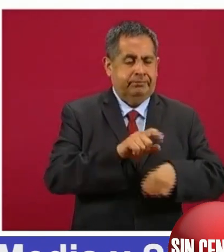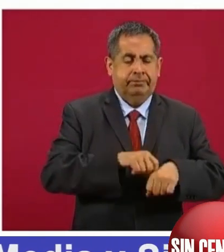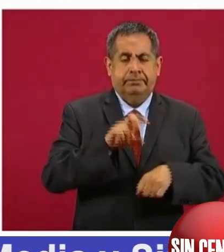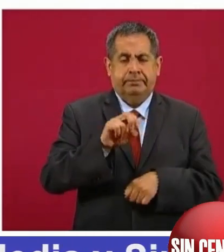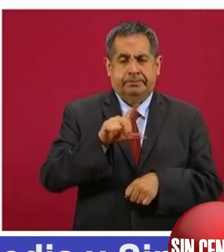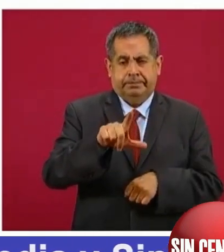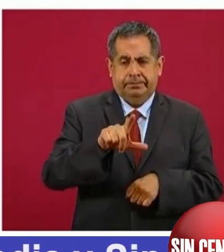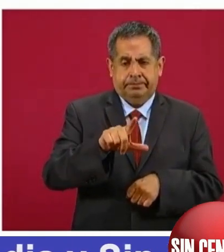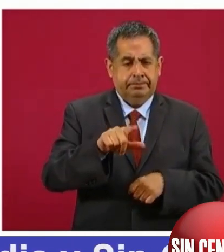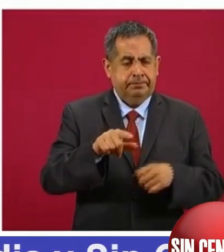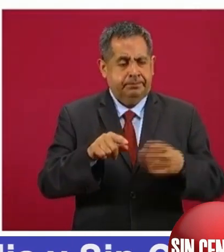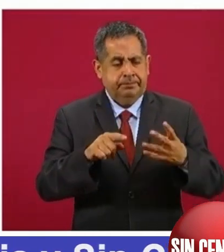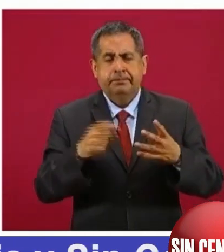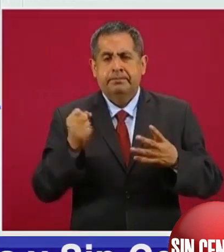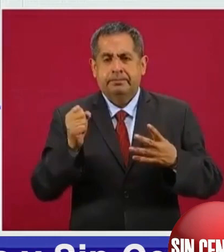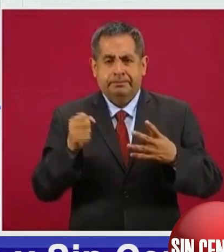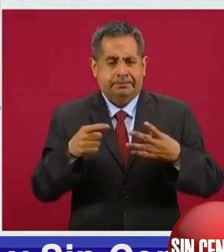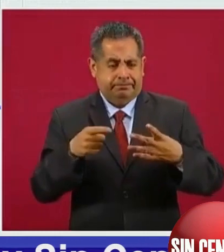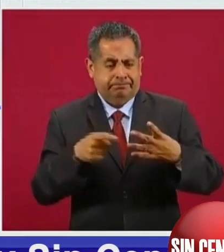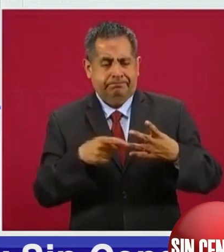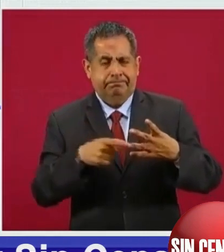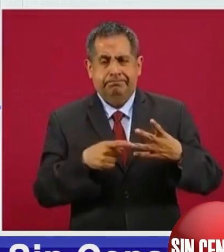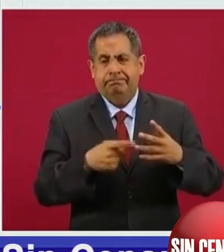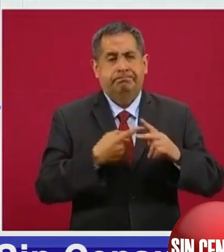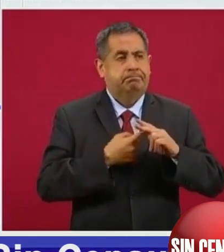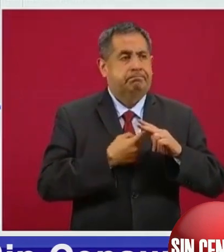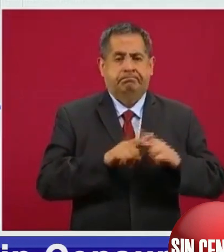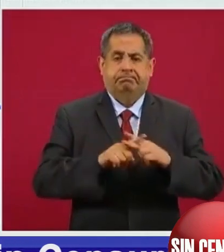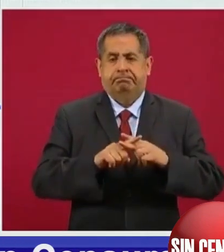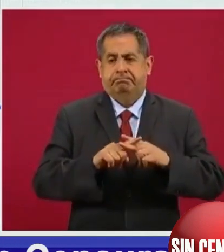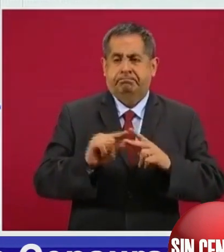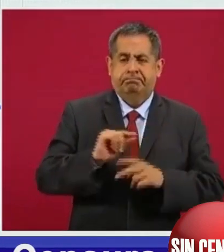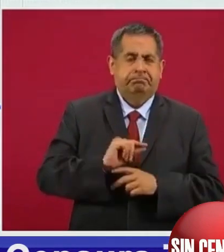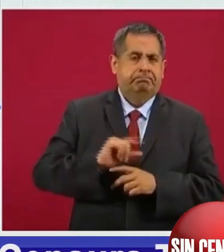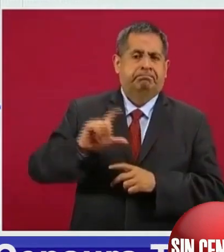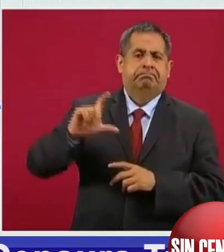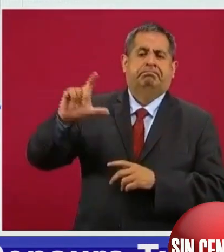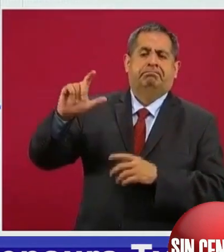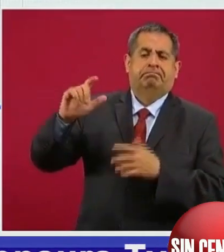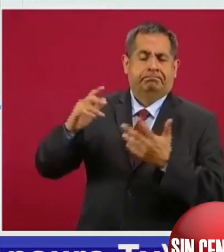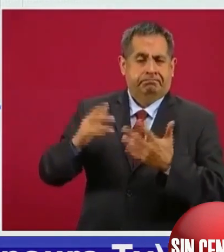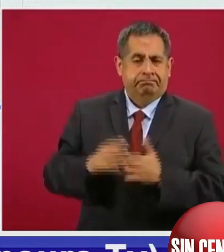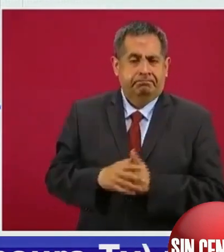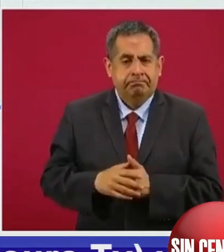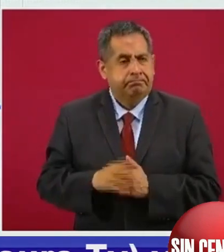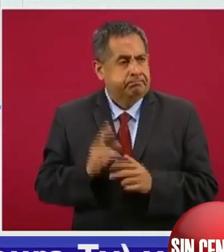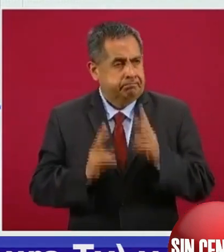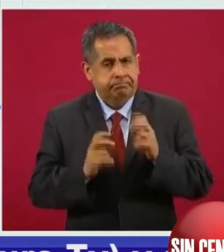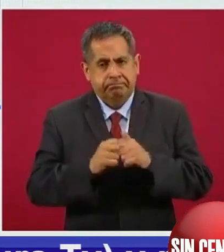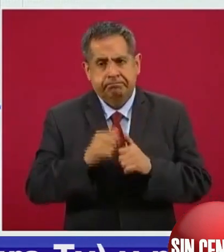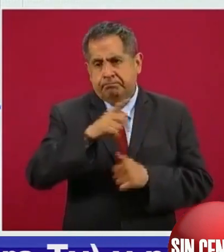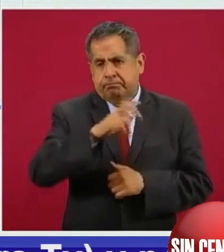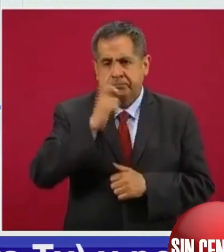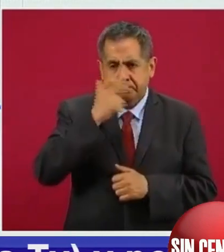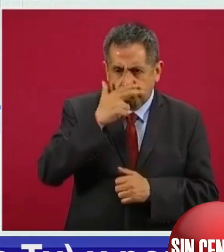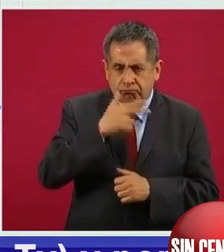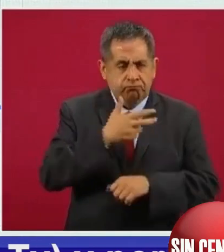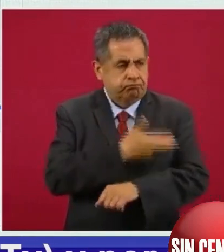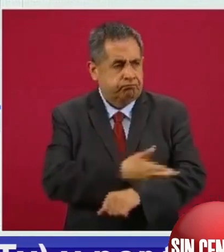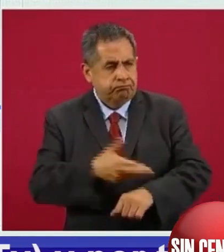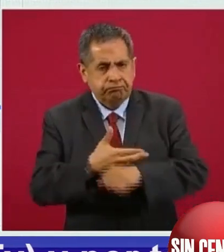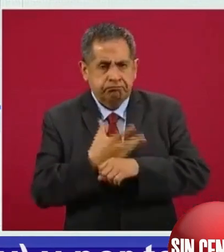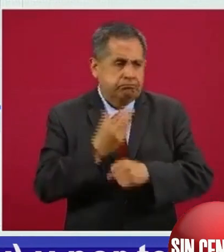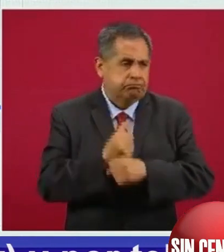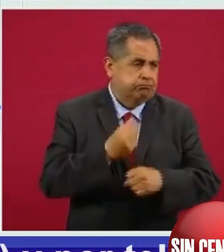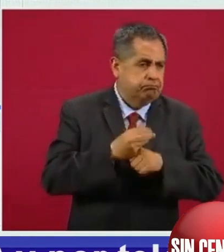que es la segunda quincena de septiembre, un incremento de casos. Hemos estado trabajando con el estado de Chihuahua, el propio estado está haciendo varias actividades